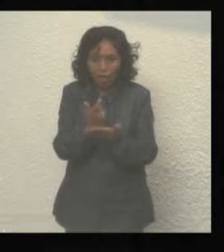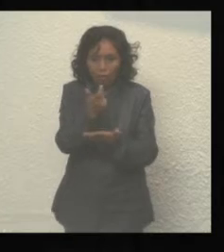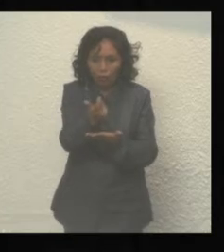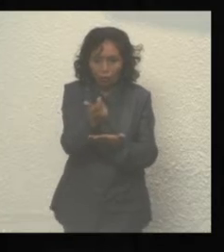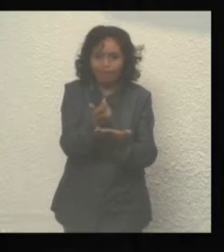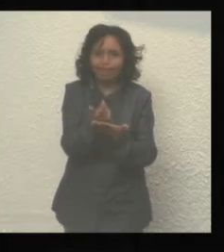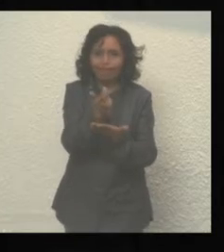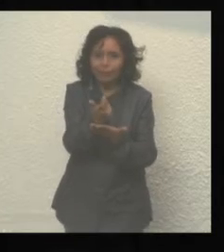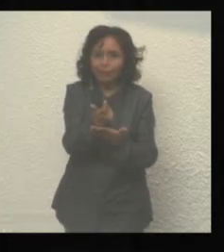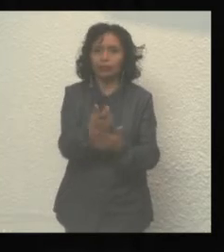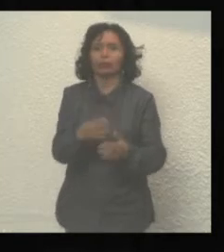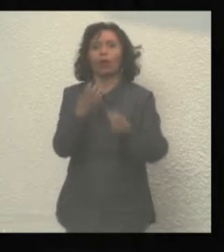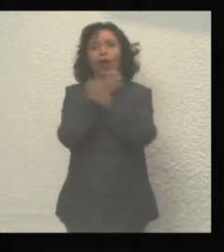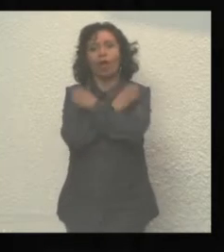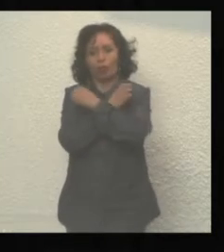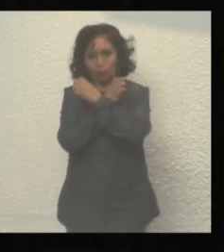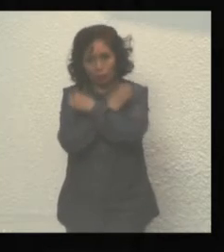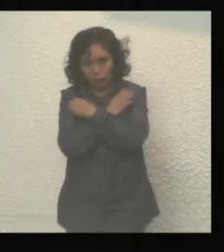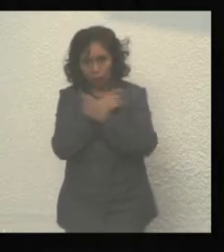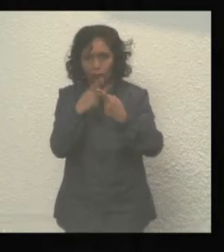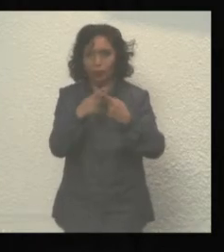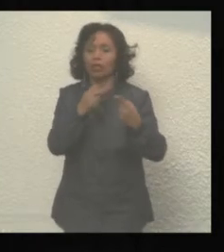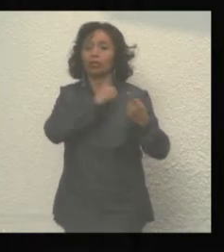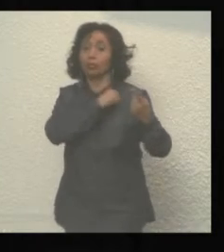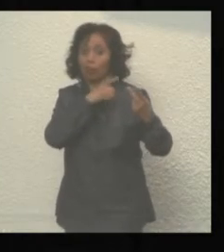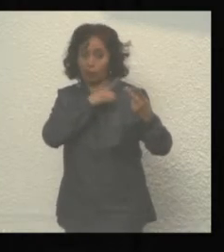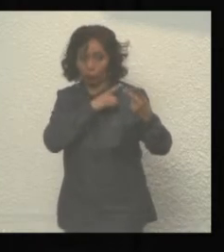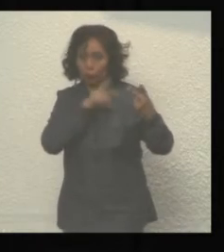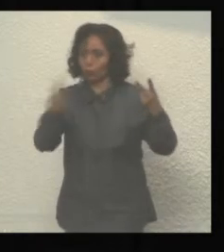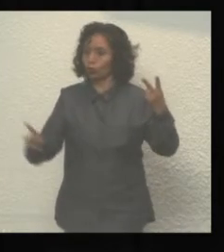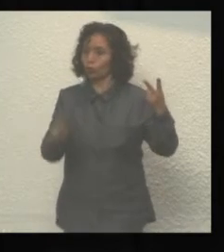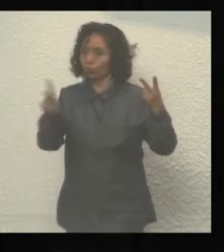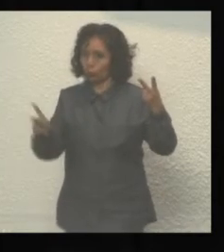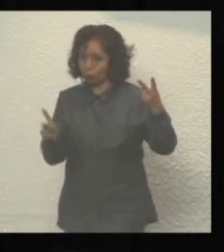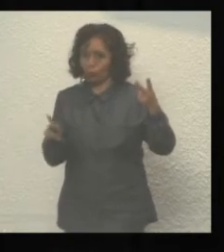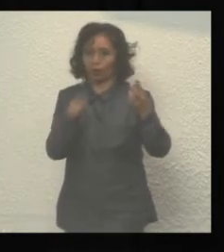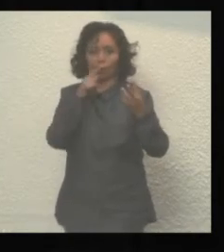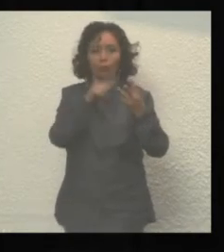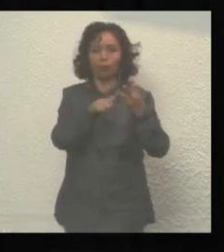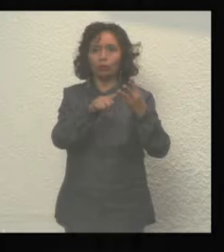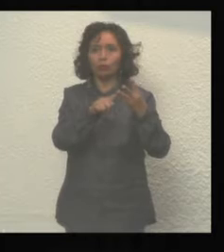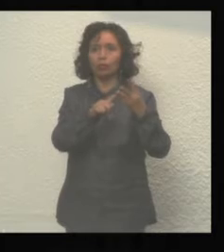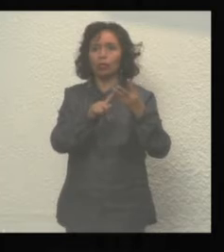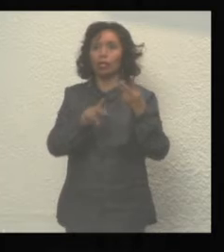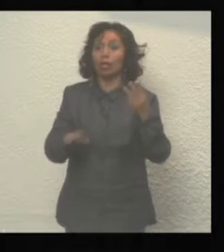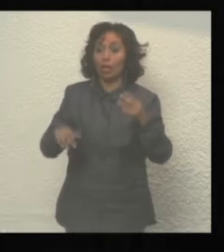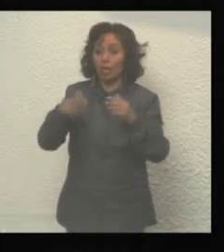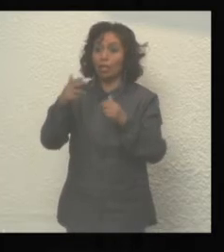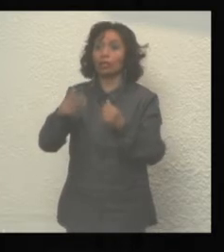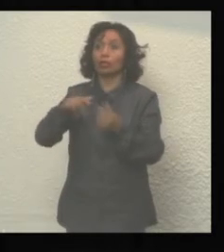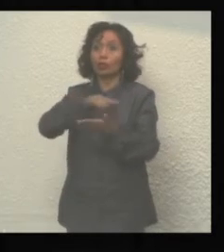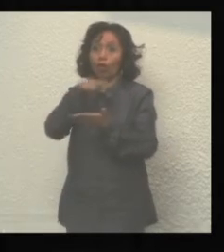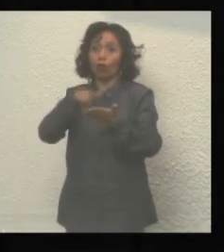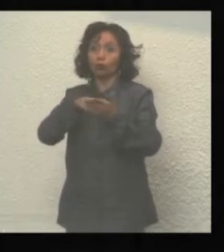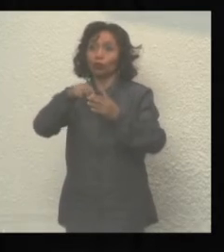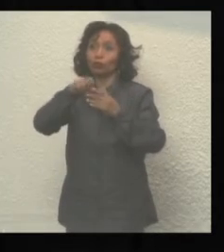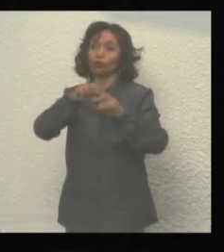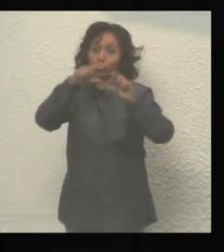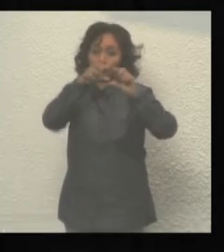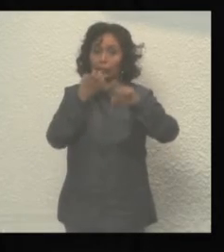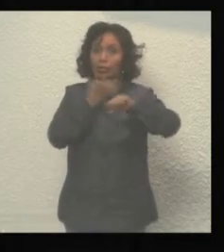educación, en salud, en la zona rural, en mejorar la infraestructura de la zona sur, que tanto tiempo fue